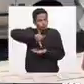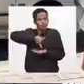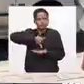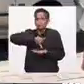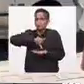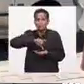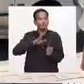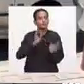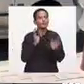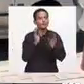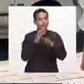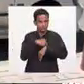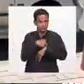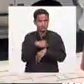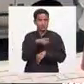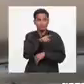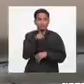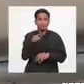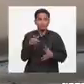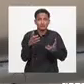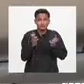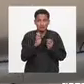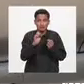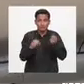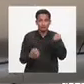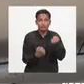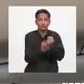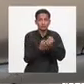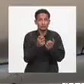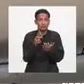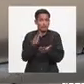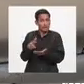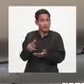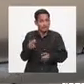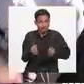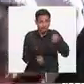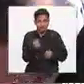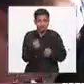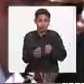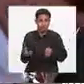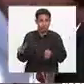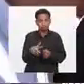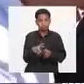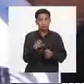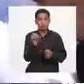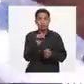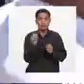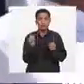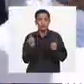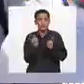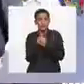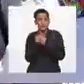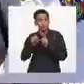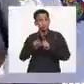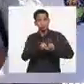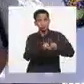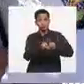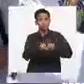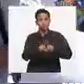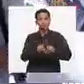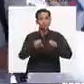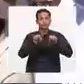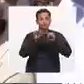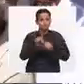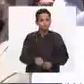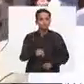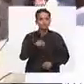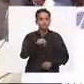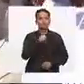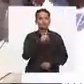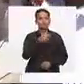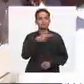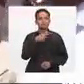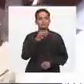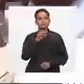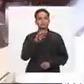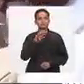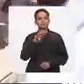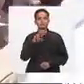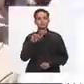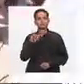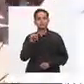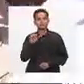Asimismo quienes deseen colaborar con sus vehículos o como acompañantes podrán realizarlo tan solo en La Tribuna de